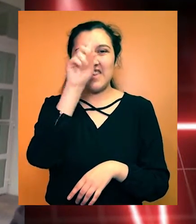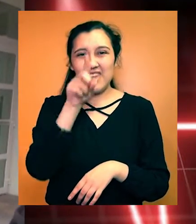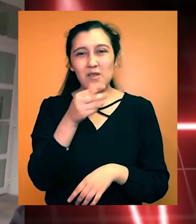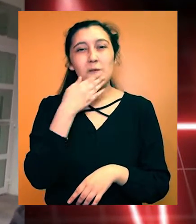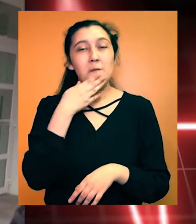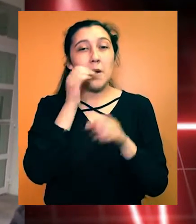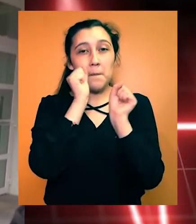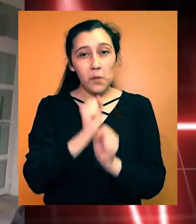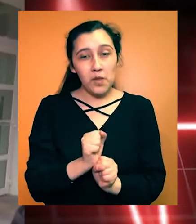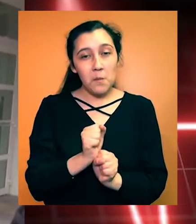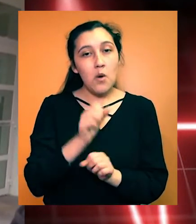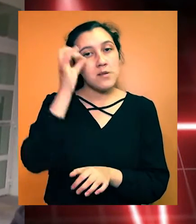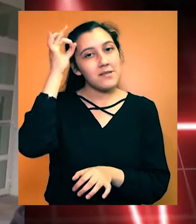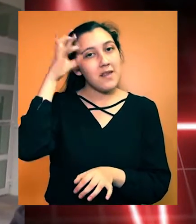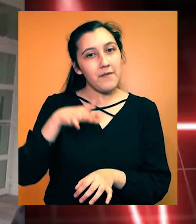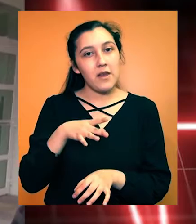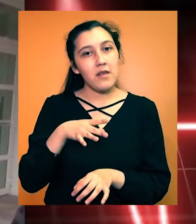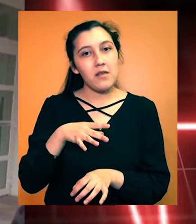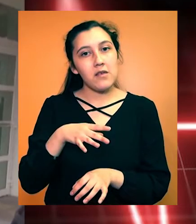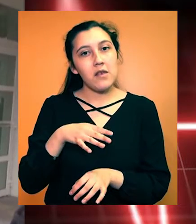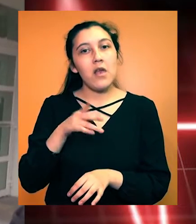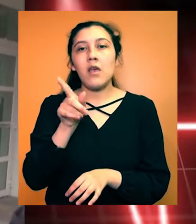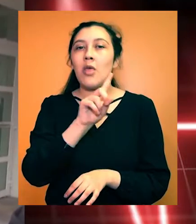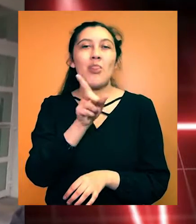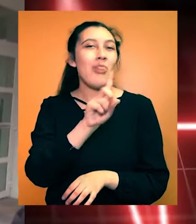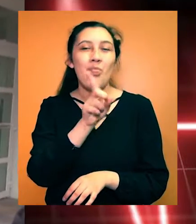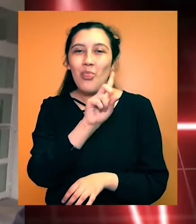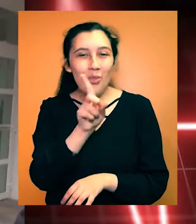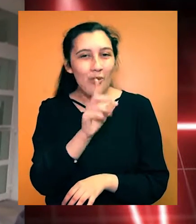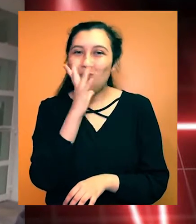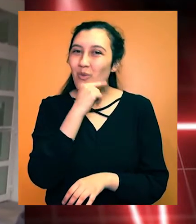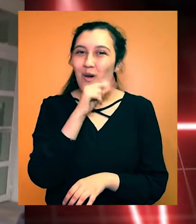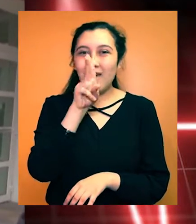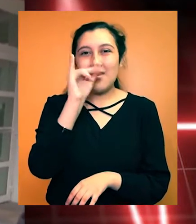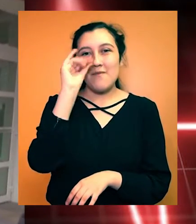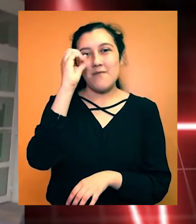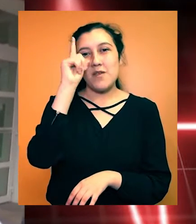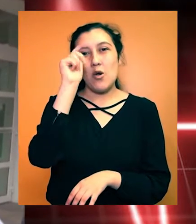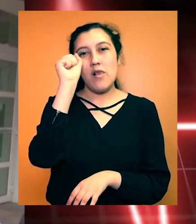pudo verificar de que efectivamente no nos encontramos en presencia de una violación o penetración